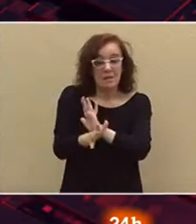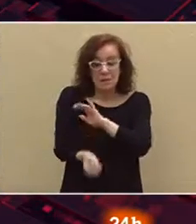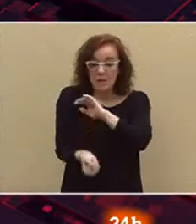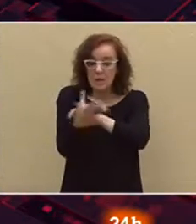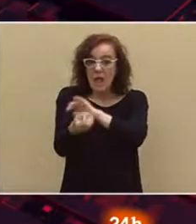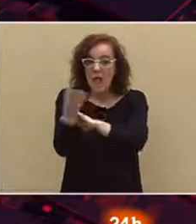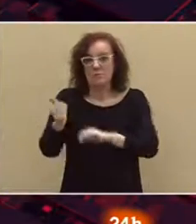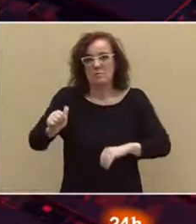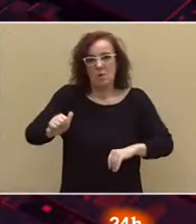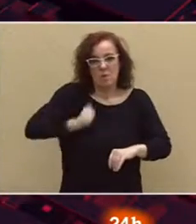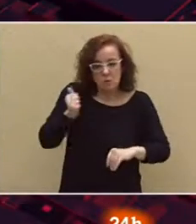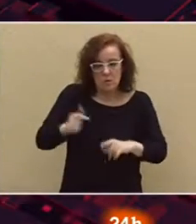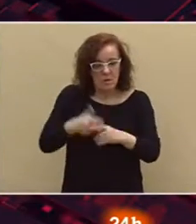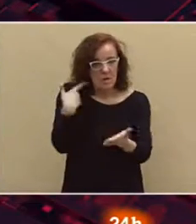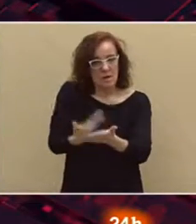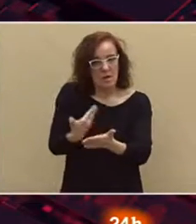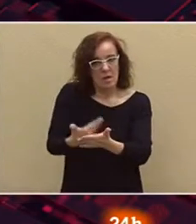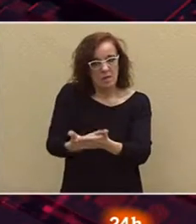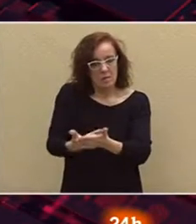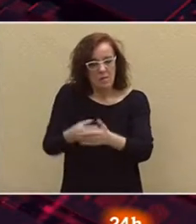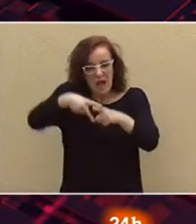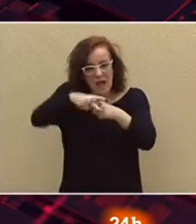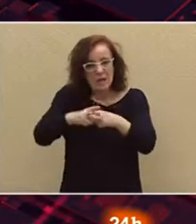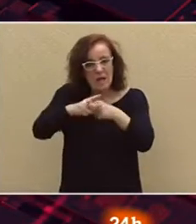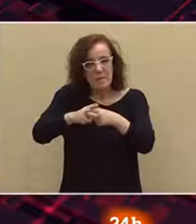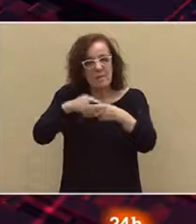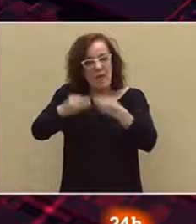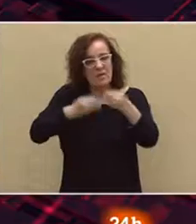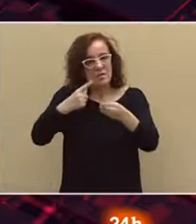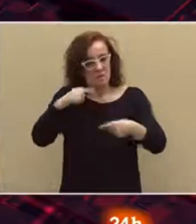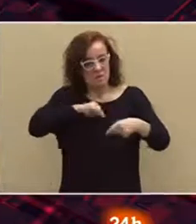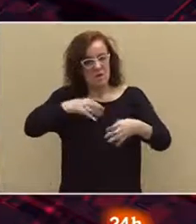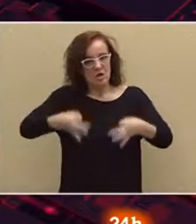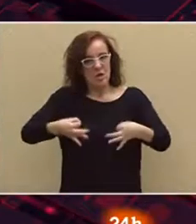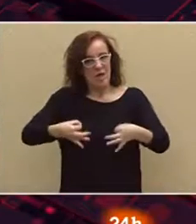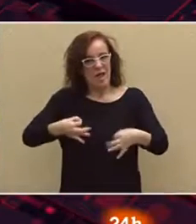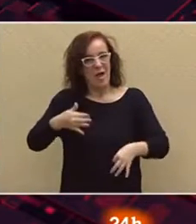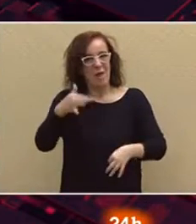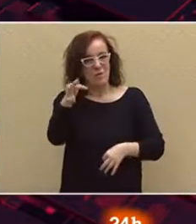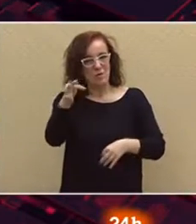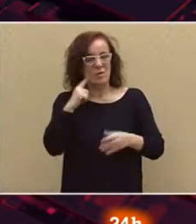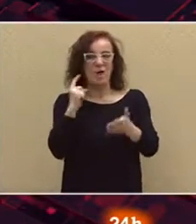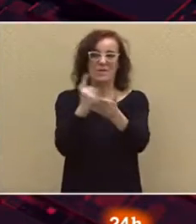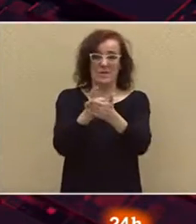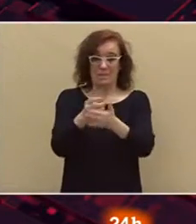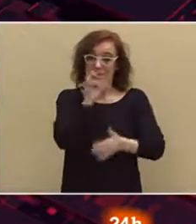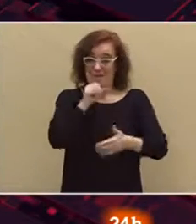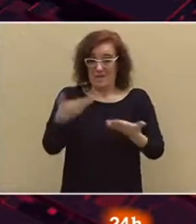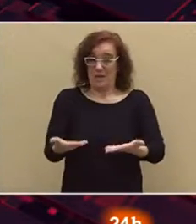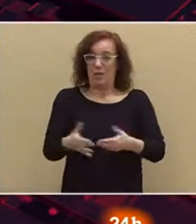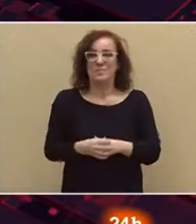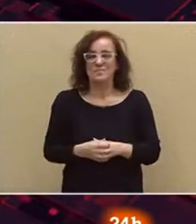oportunidades, garantizarles las herramientas para asumir con seguridad y optimismo los desafíos de nuestro siglo.